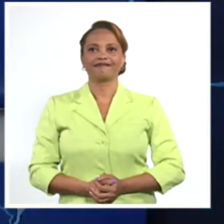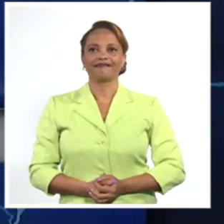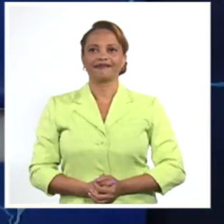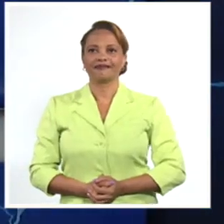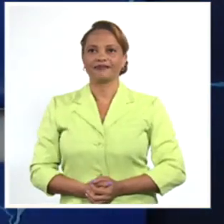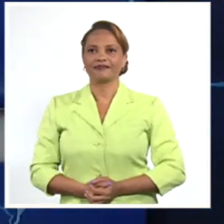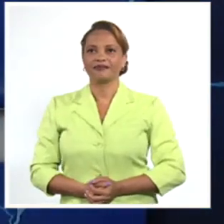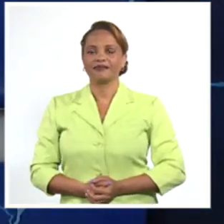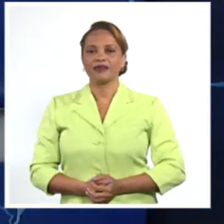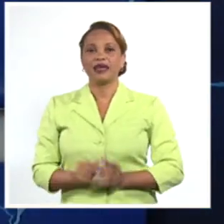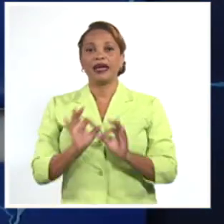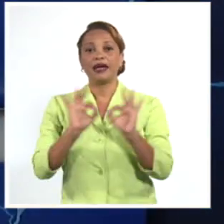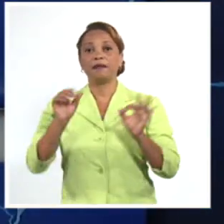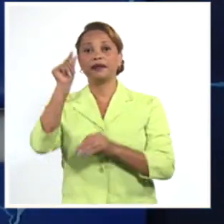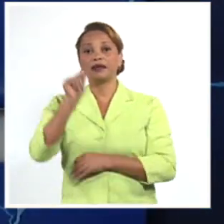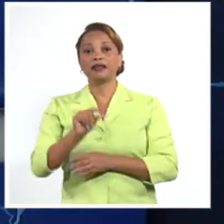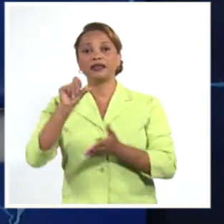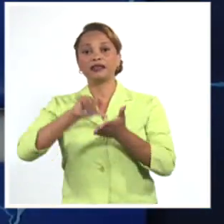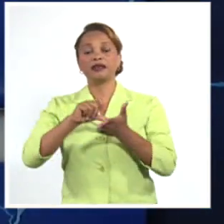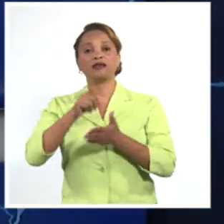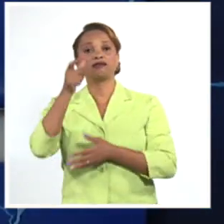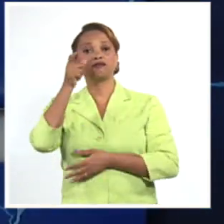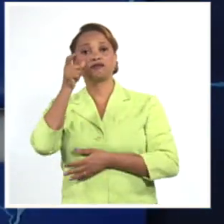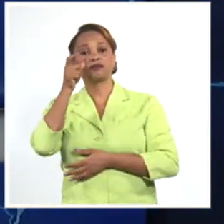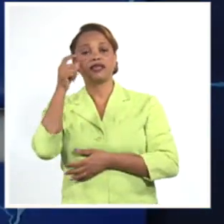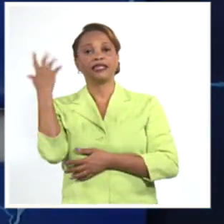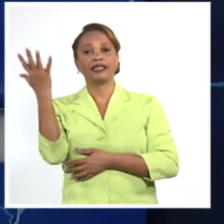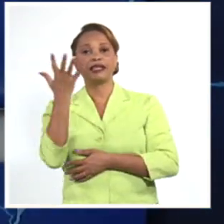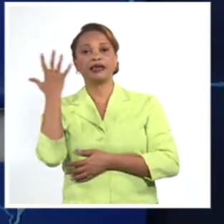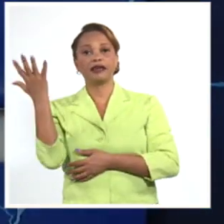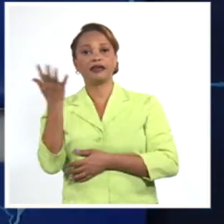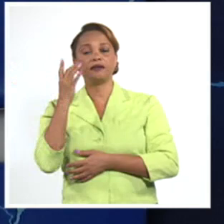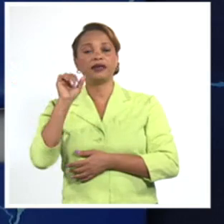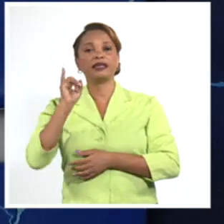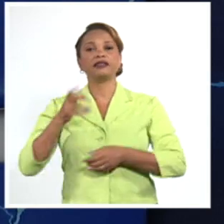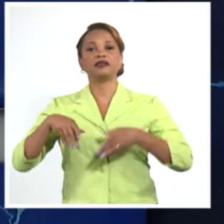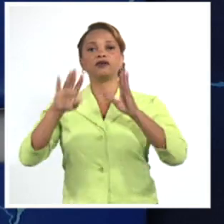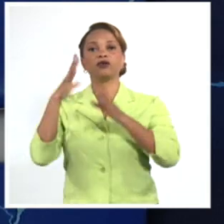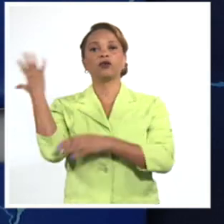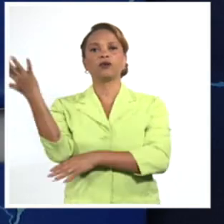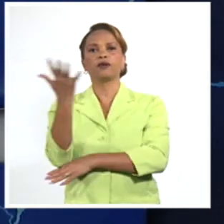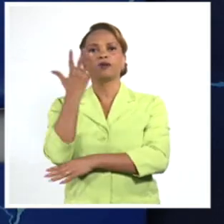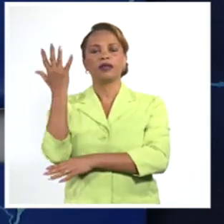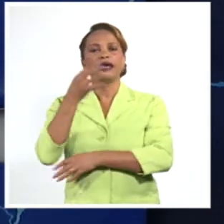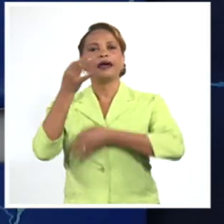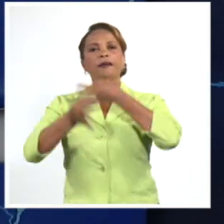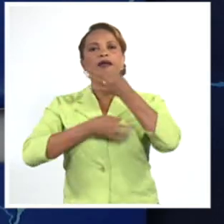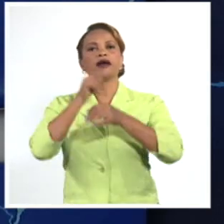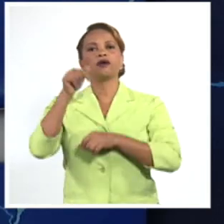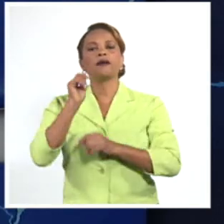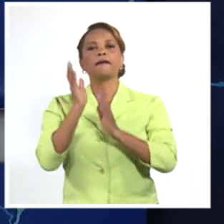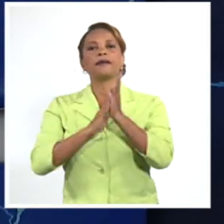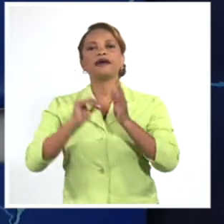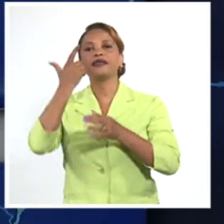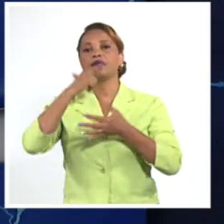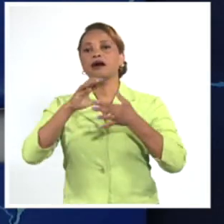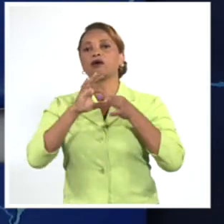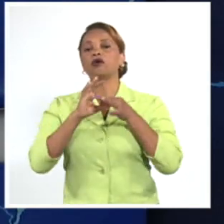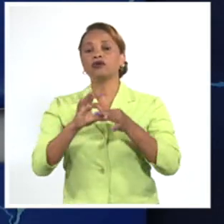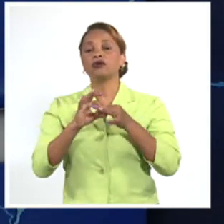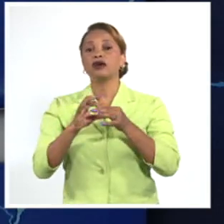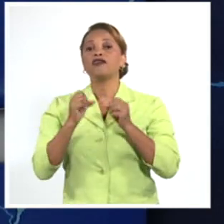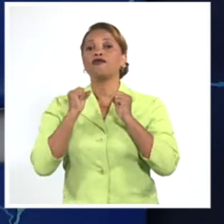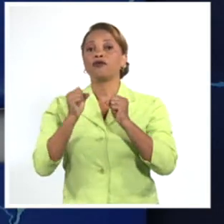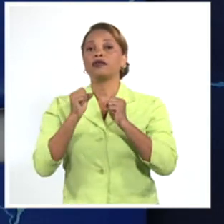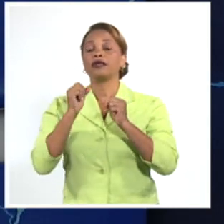especialistas del centro de vigilancia del clima del instituto de meteorología confirmaron que el mes de agosto es muy activo para la